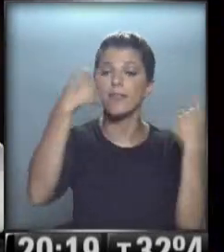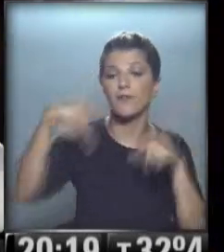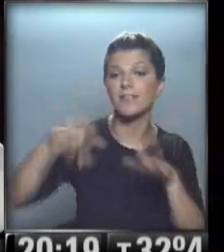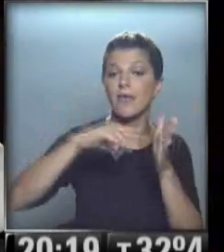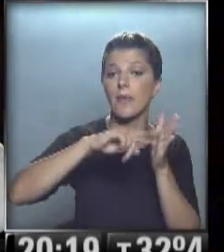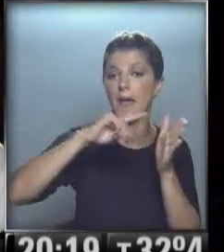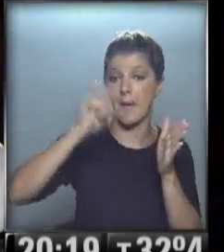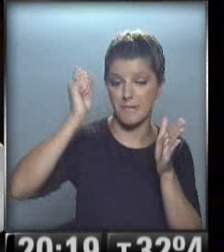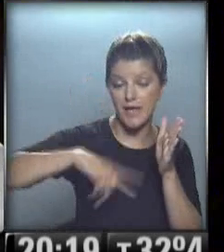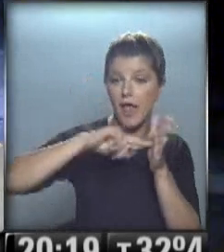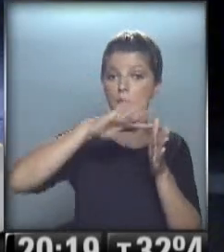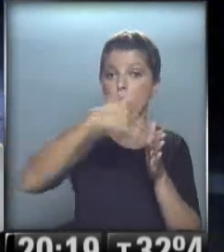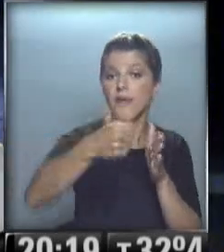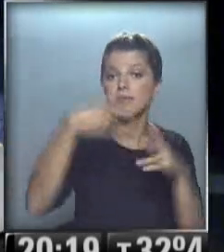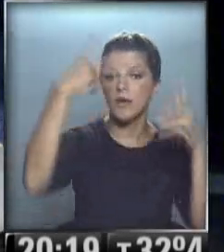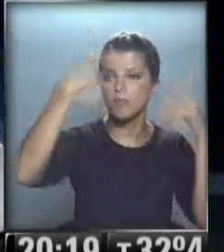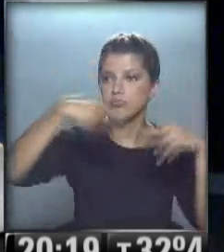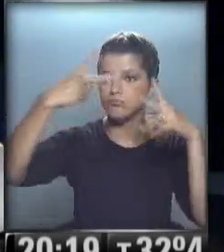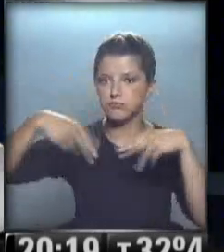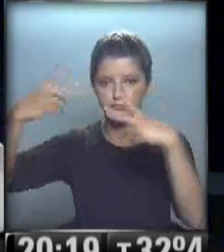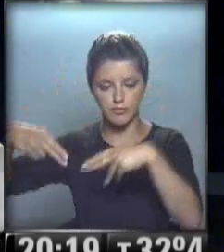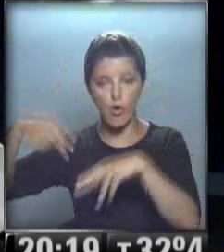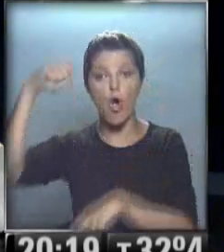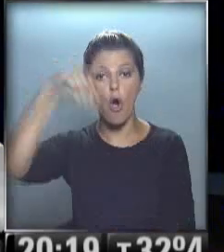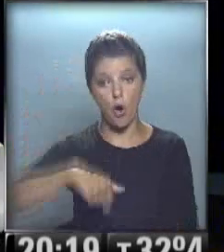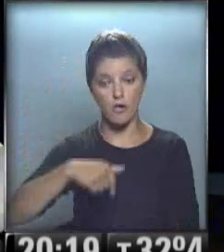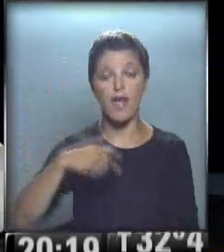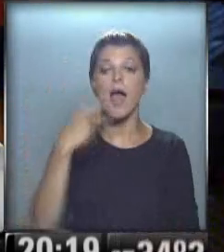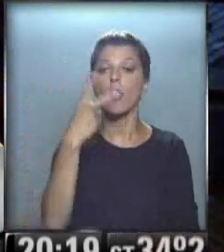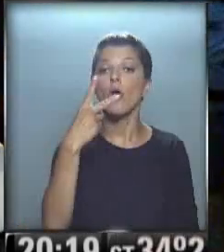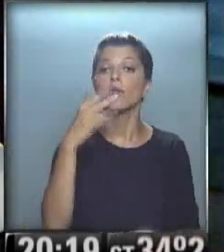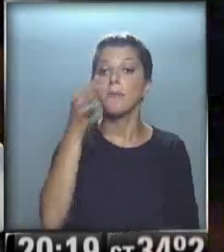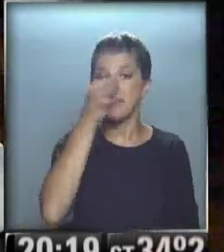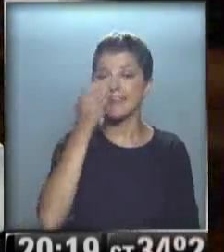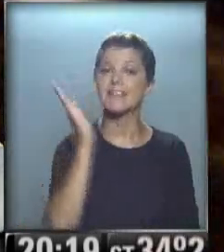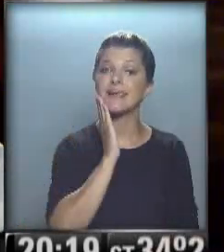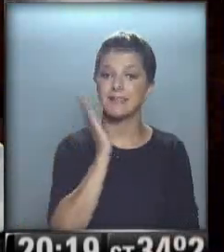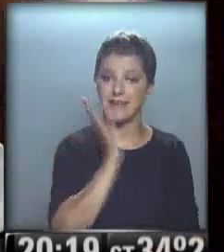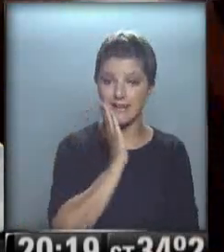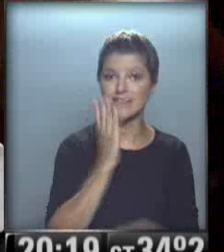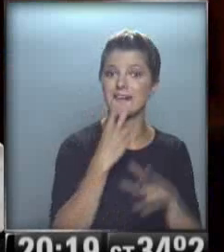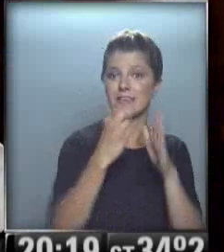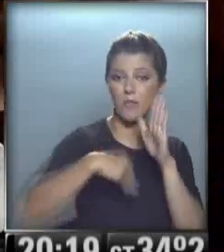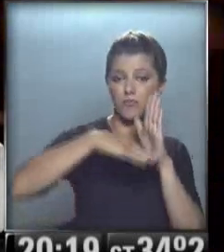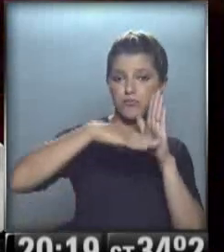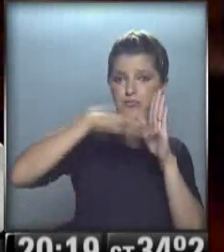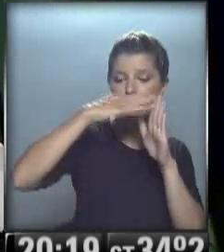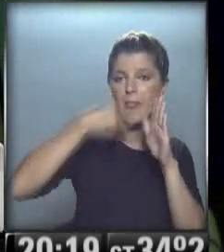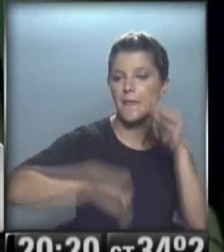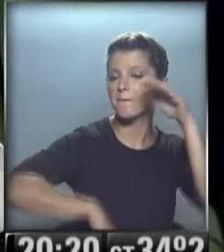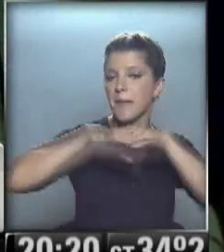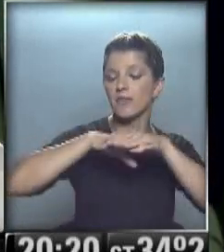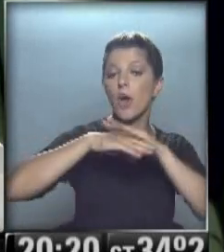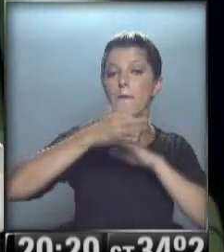y la provincia de Buenos Aires. Hoy a las 14:20, el uso de la energía eléctrica alcanzó un récord de